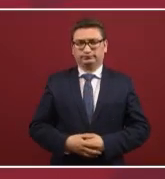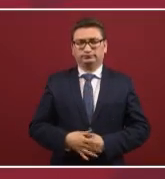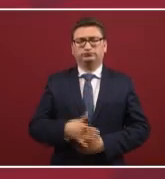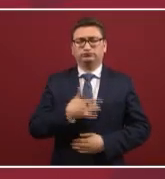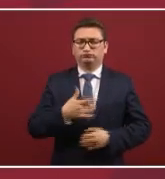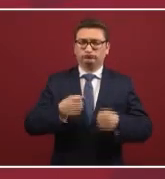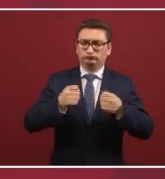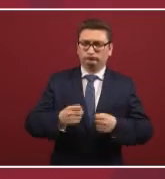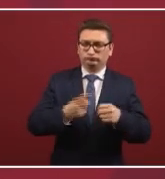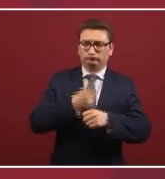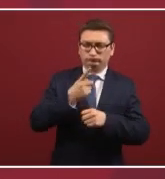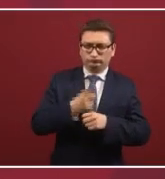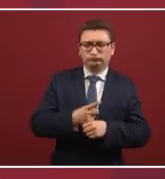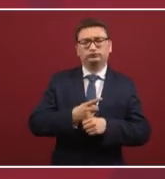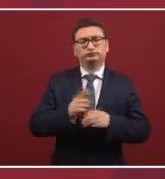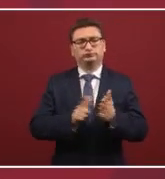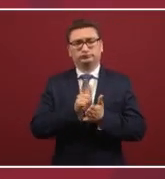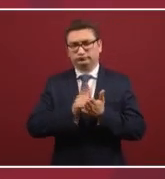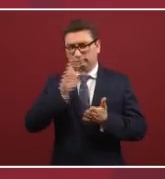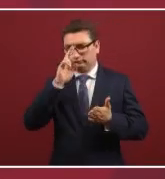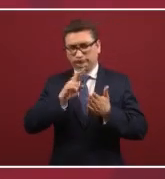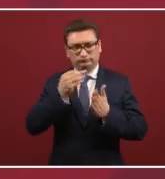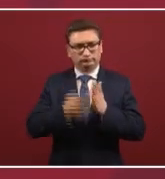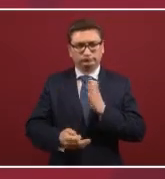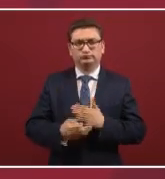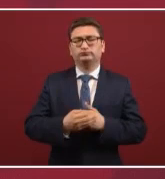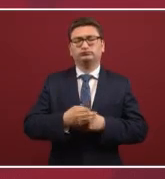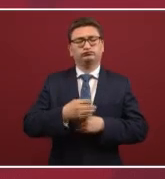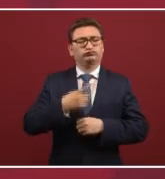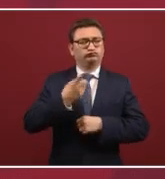inseguridad, delitos, violencia.